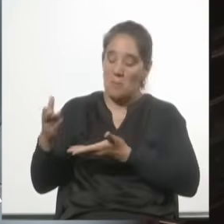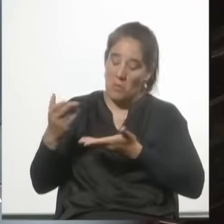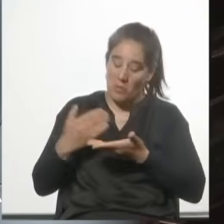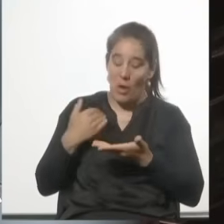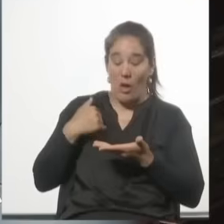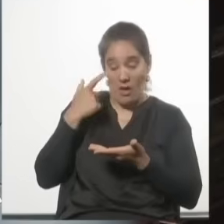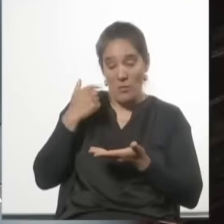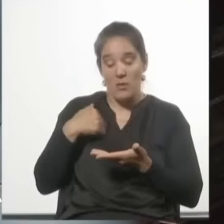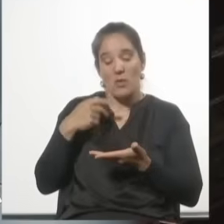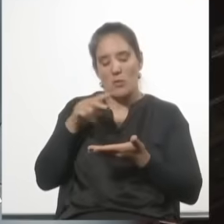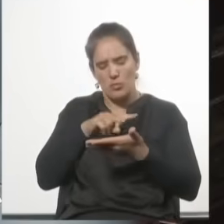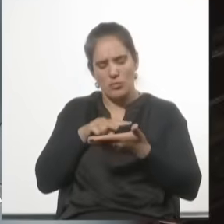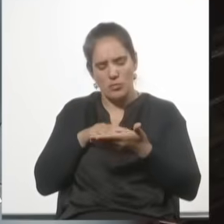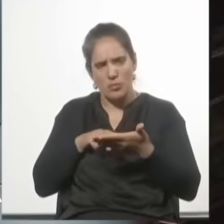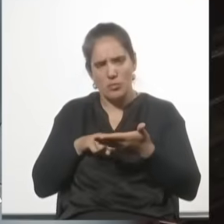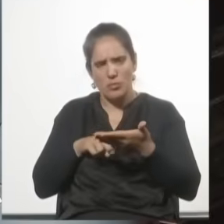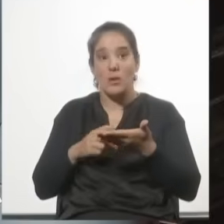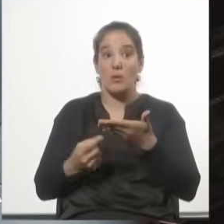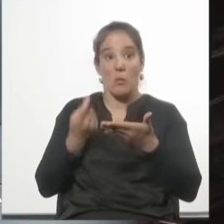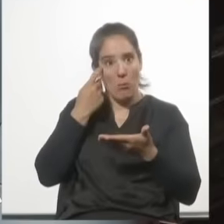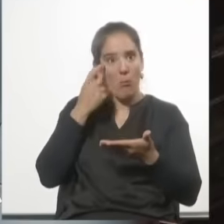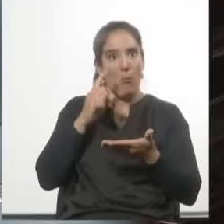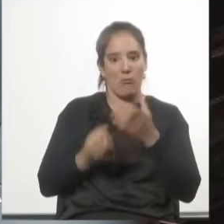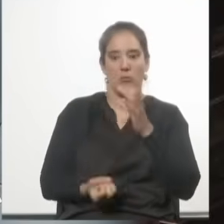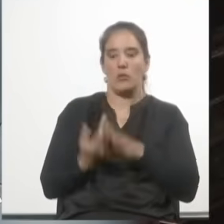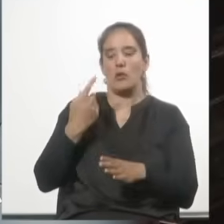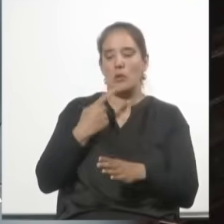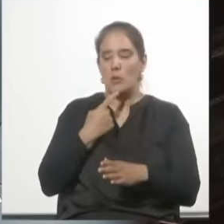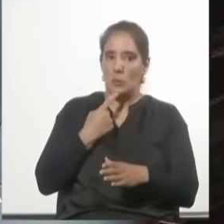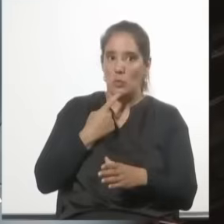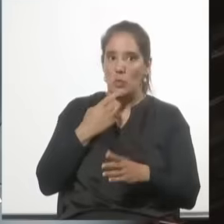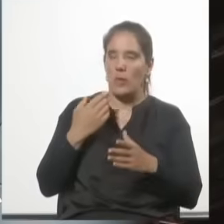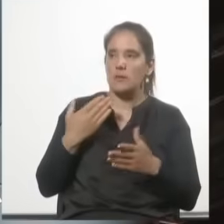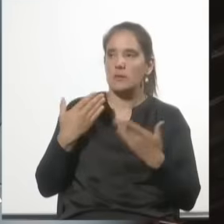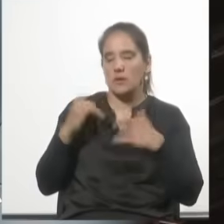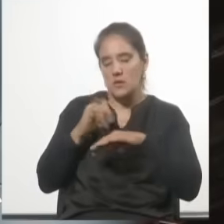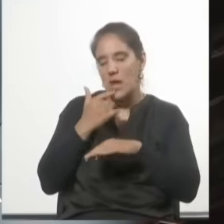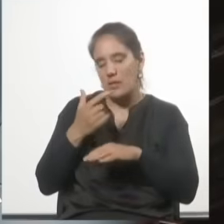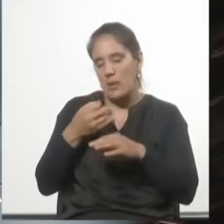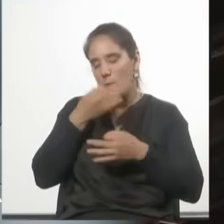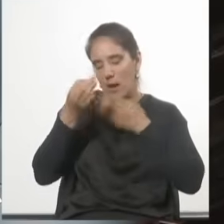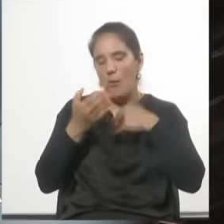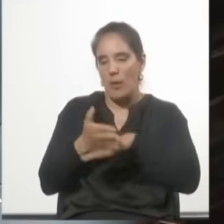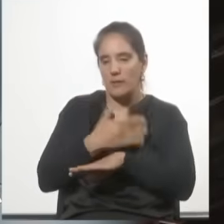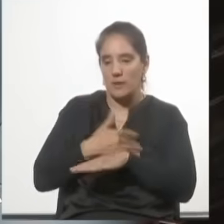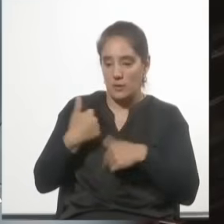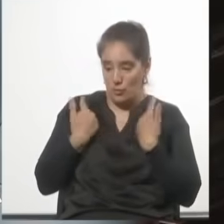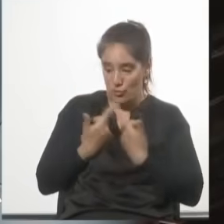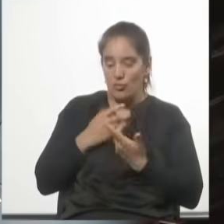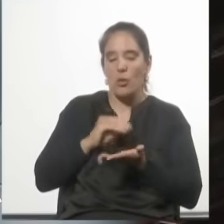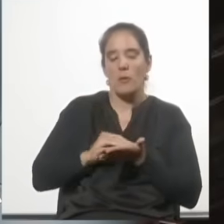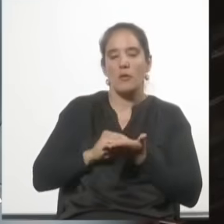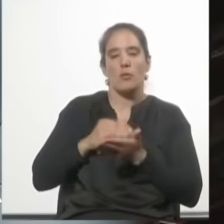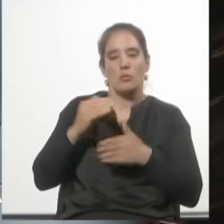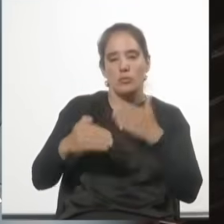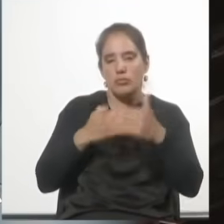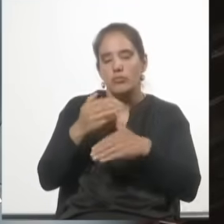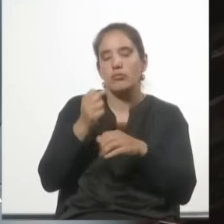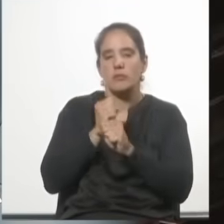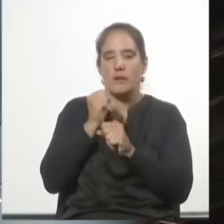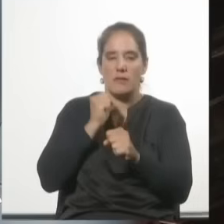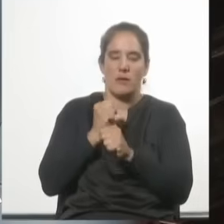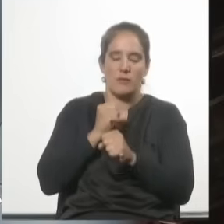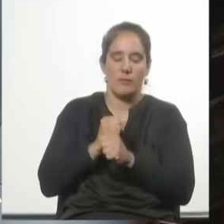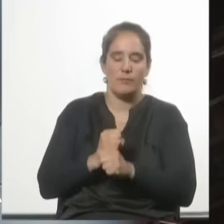contratación, del que surgieron muchas de las preocupantes conclusiones antes expresadas, esta administración prosiguió con el trabajo que venía de la